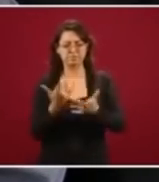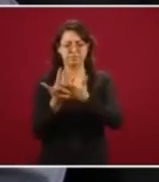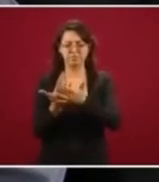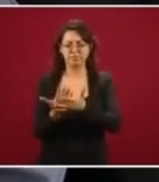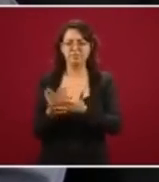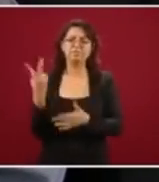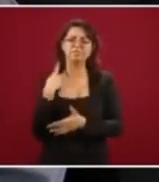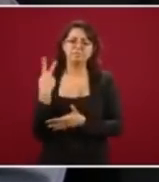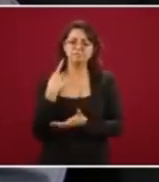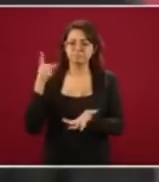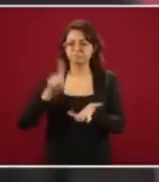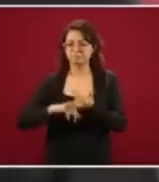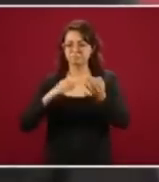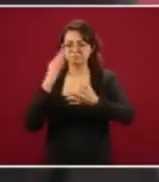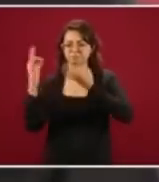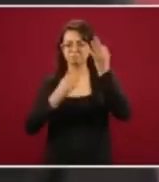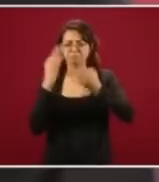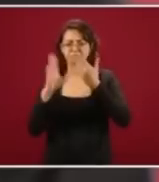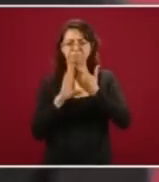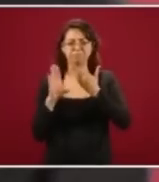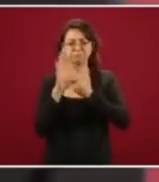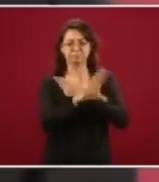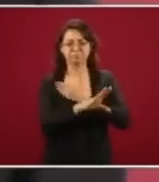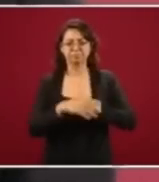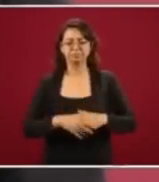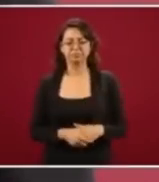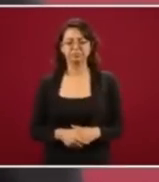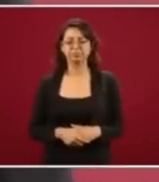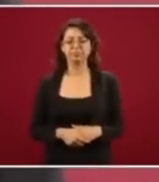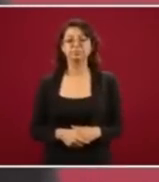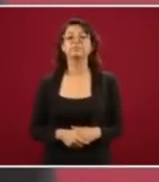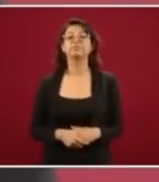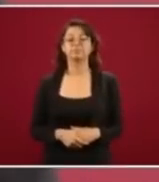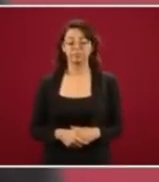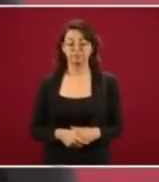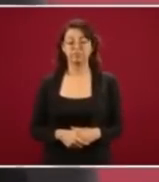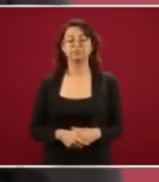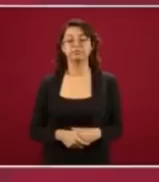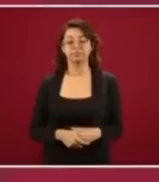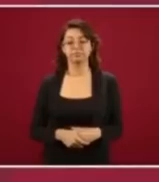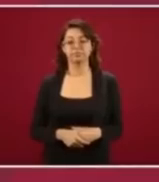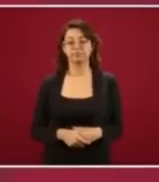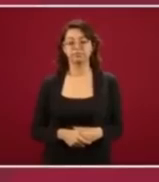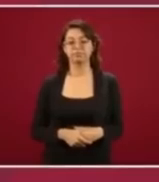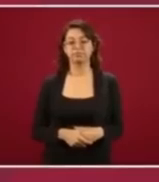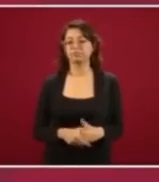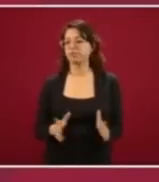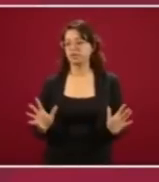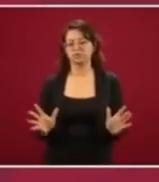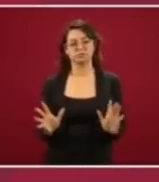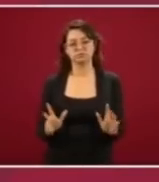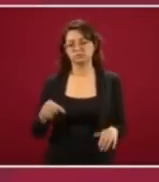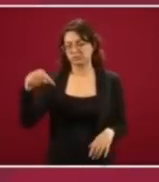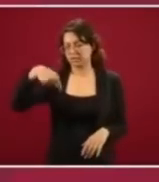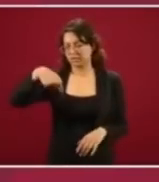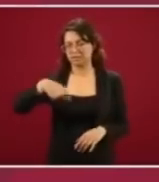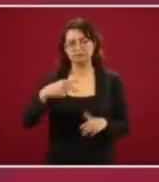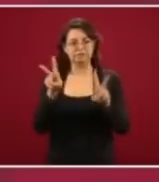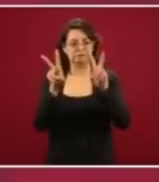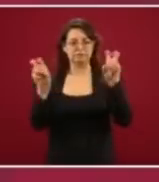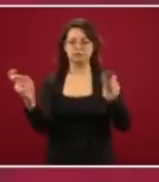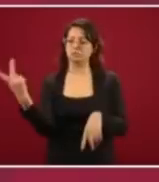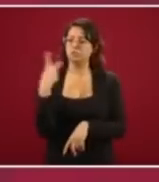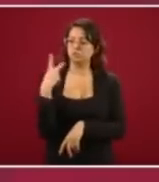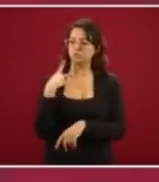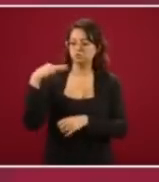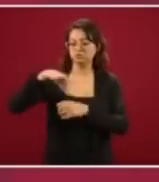fines político-electorales? Sí, no, ya con esto que estamos advirtiendo, no se van a tocar temas políticos